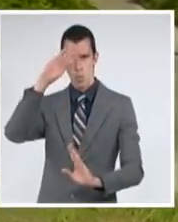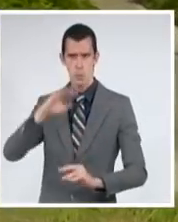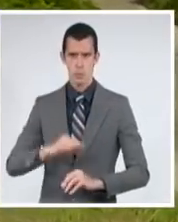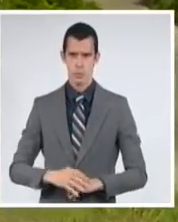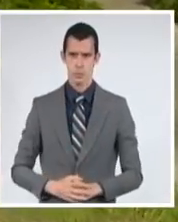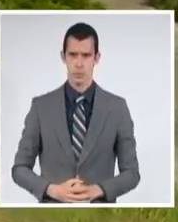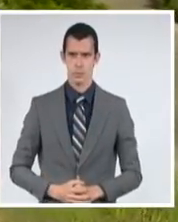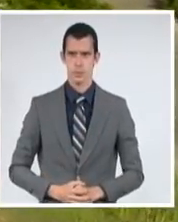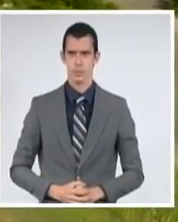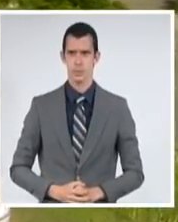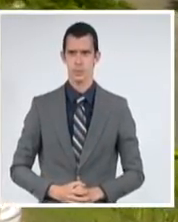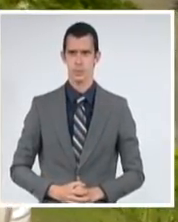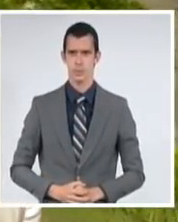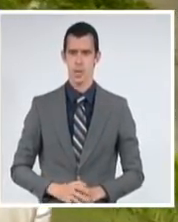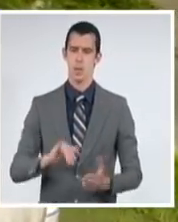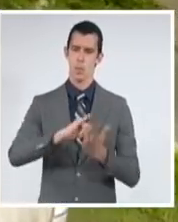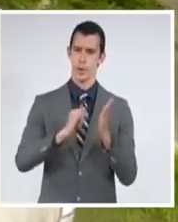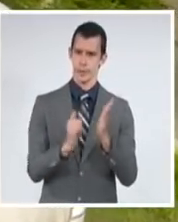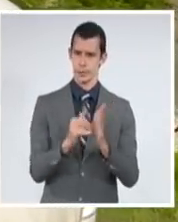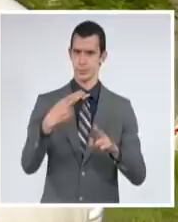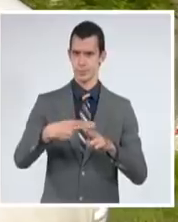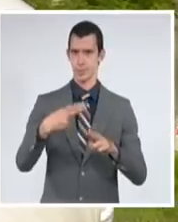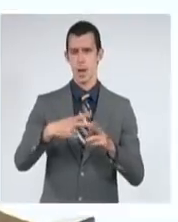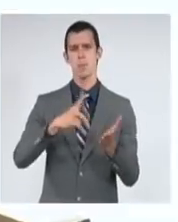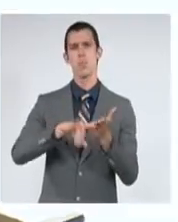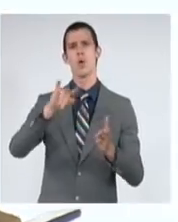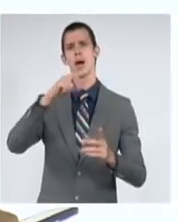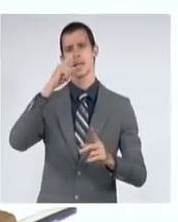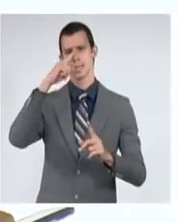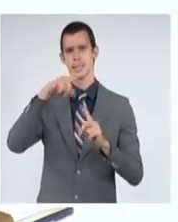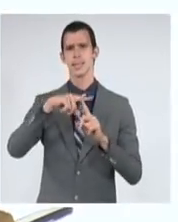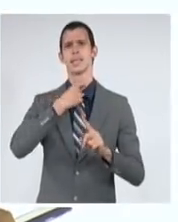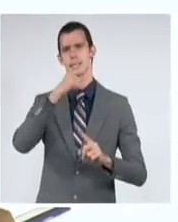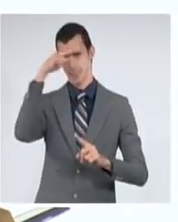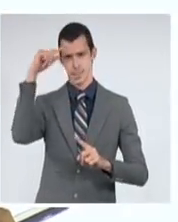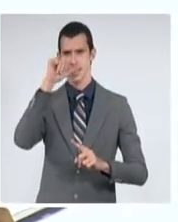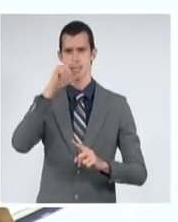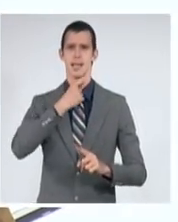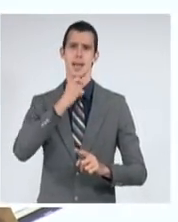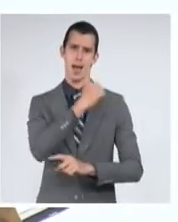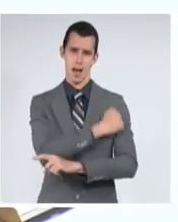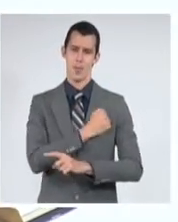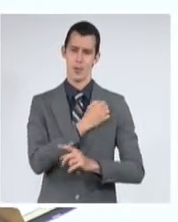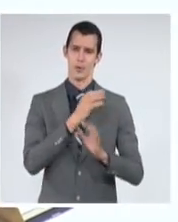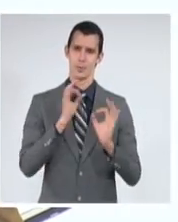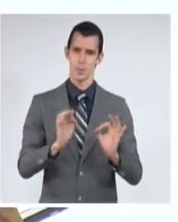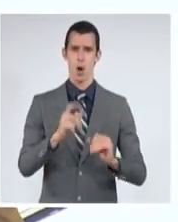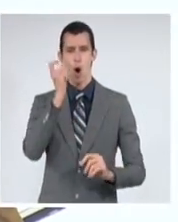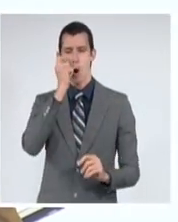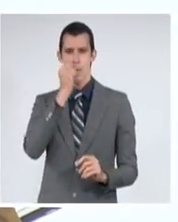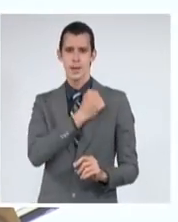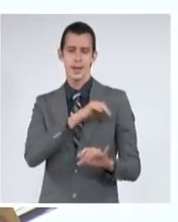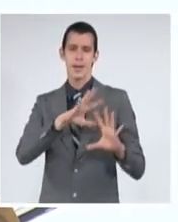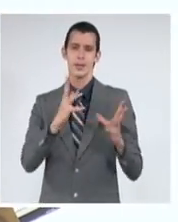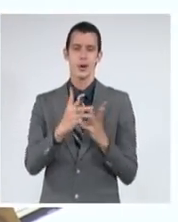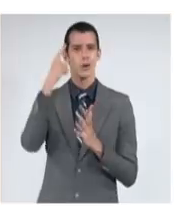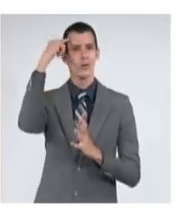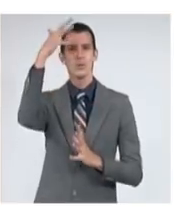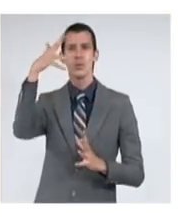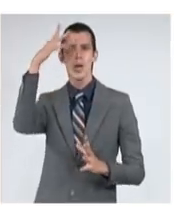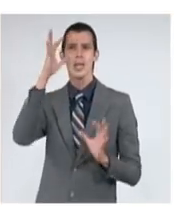amor, por difíciles que sean de construir, es la obsesión de este hombre, que aunque lejos, lleva a su